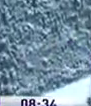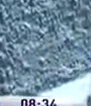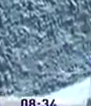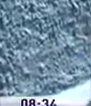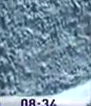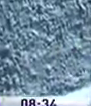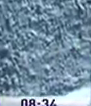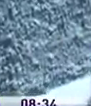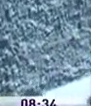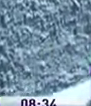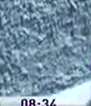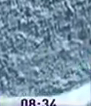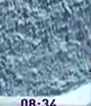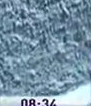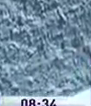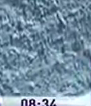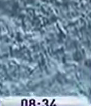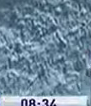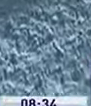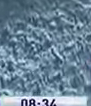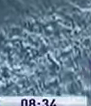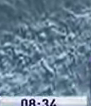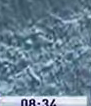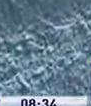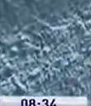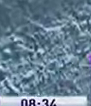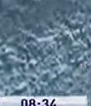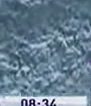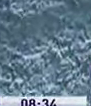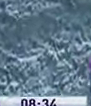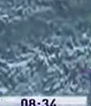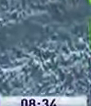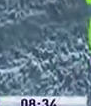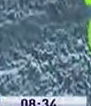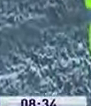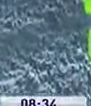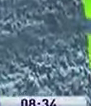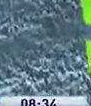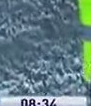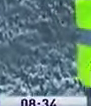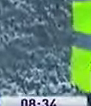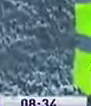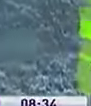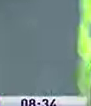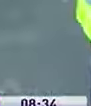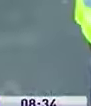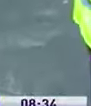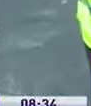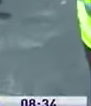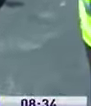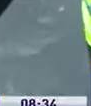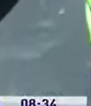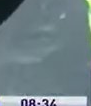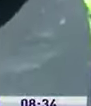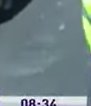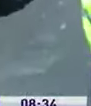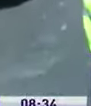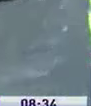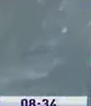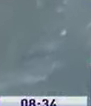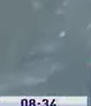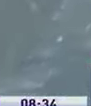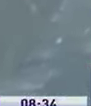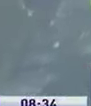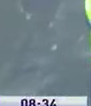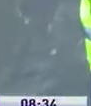servicio. Mejor cambio de marido. Aquí ya no tengo más multas de estacionamiento. No, no se puede. ¿Qué haciendo?